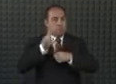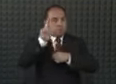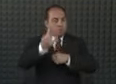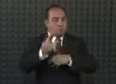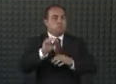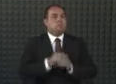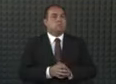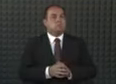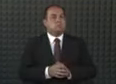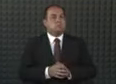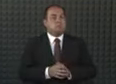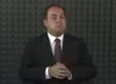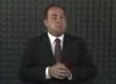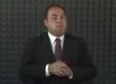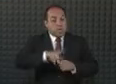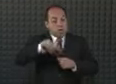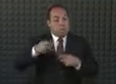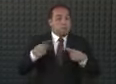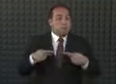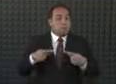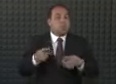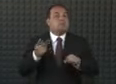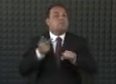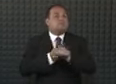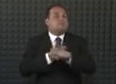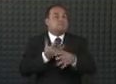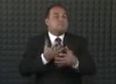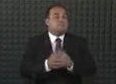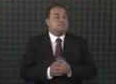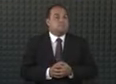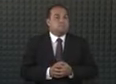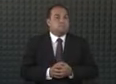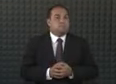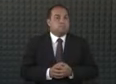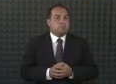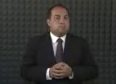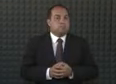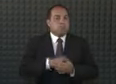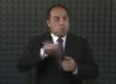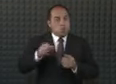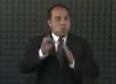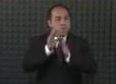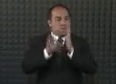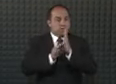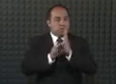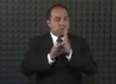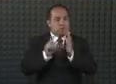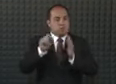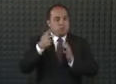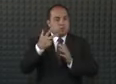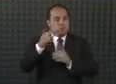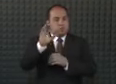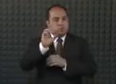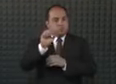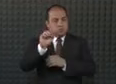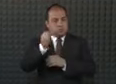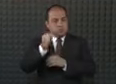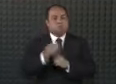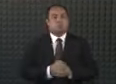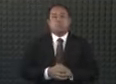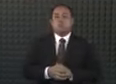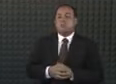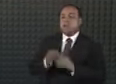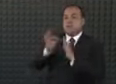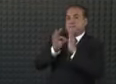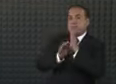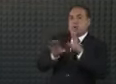en adelante, los que sean posteriores, qué pasa ahí que es posterior a esta fecha? Justo esa fecha es